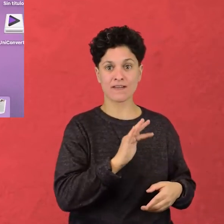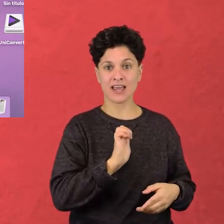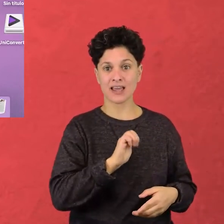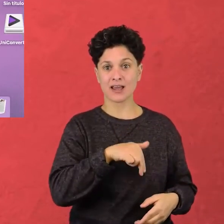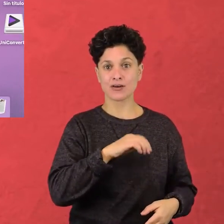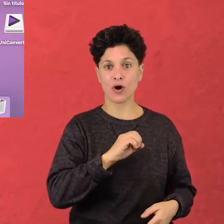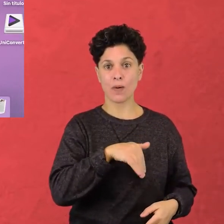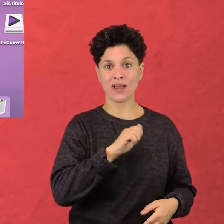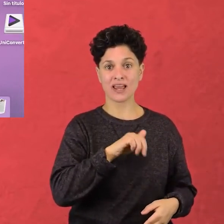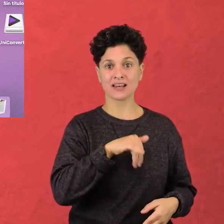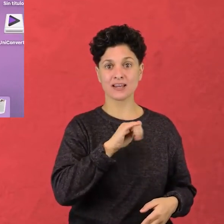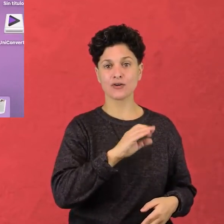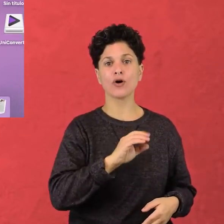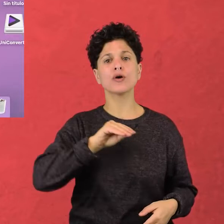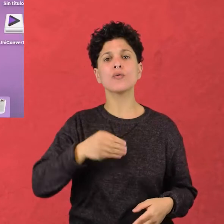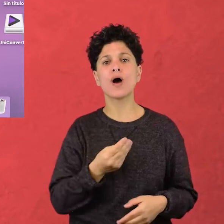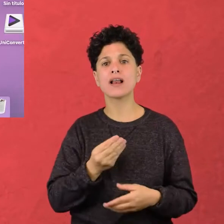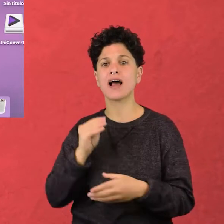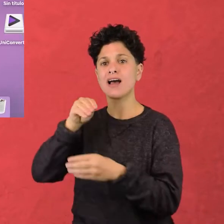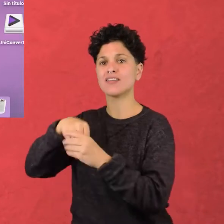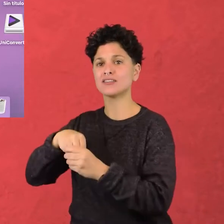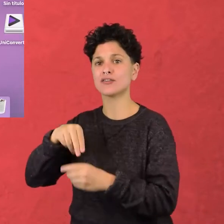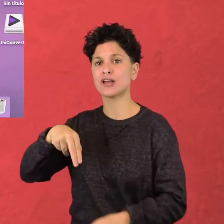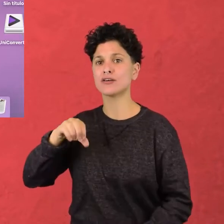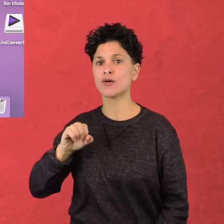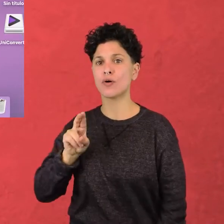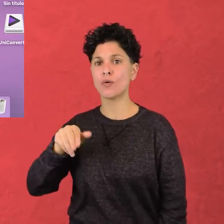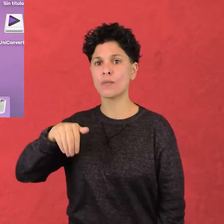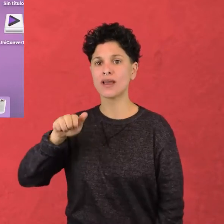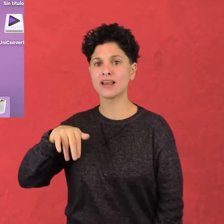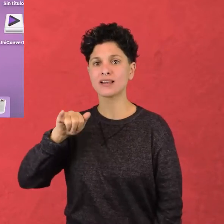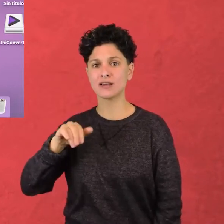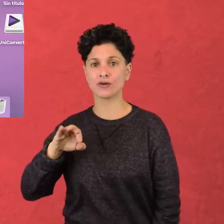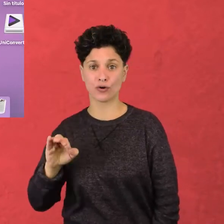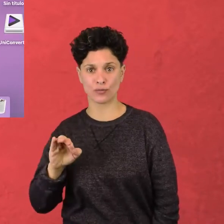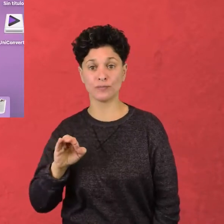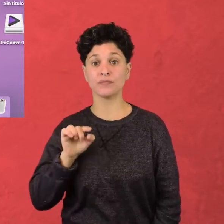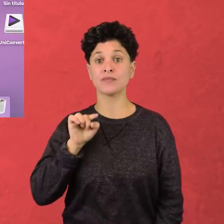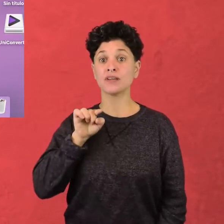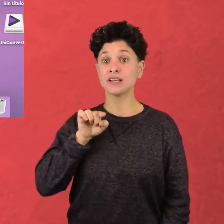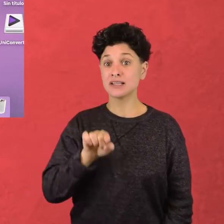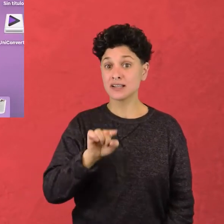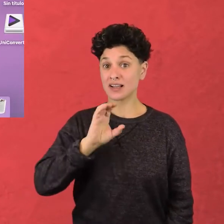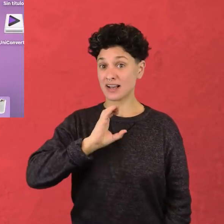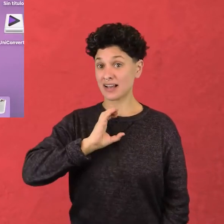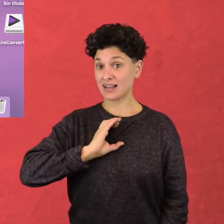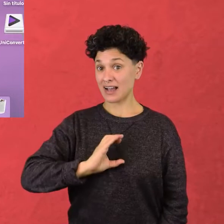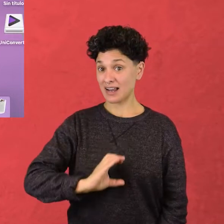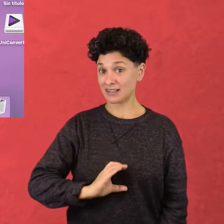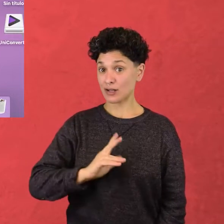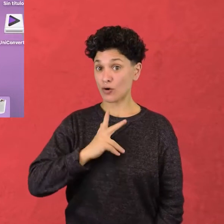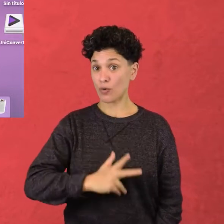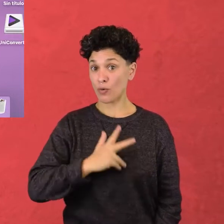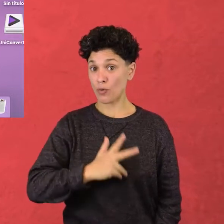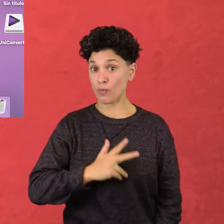El título de este capítulo decía en torno al carácter específicamente humano o de la